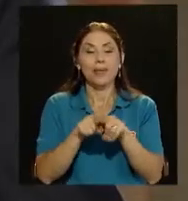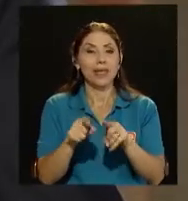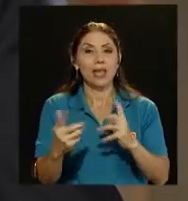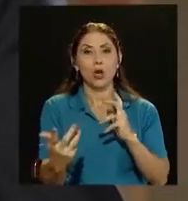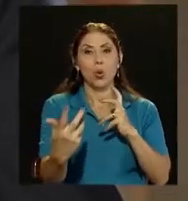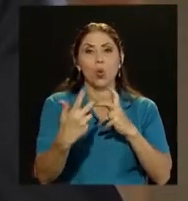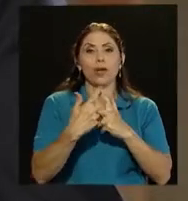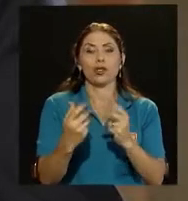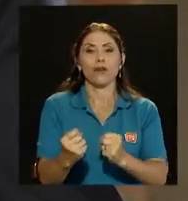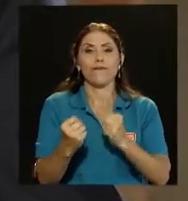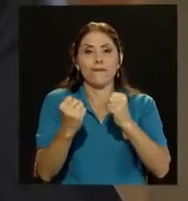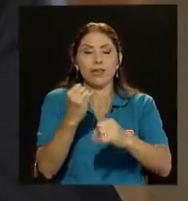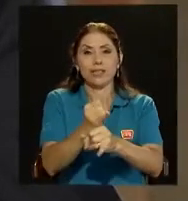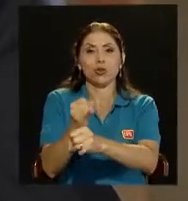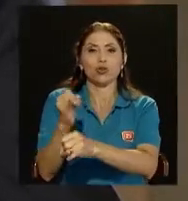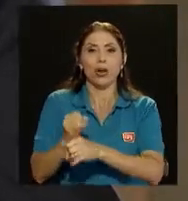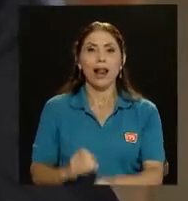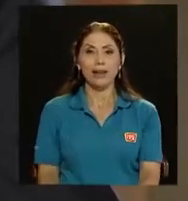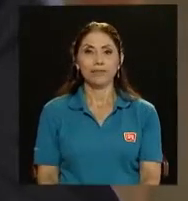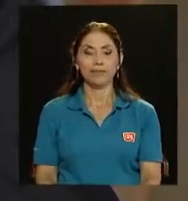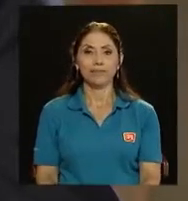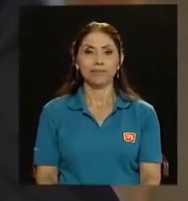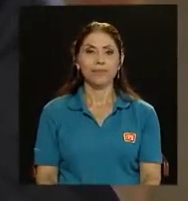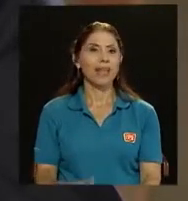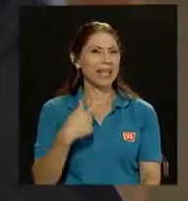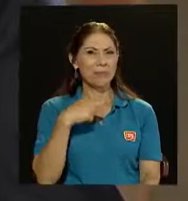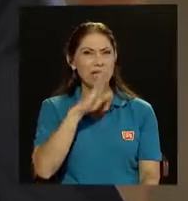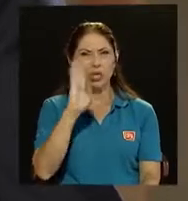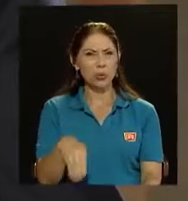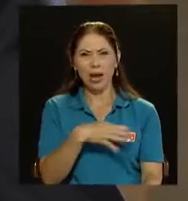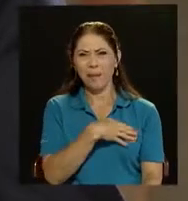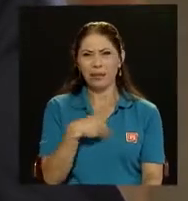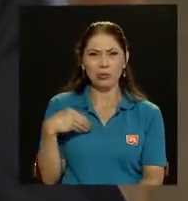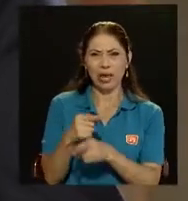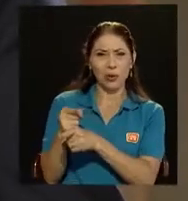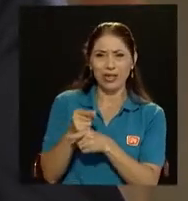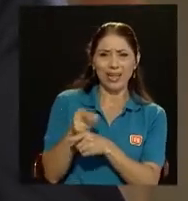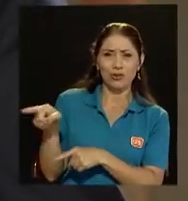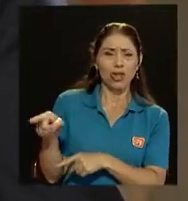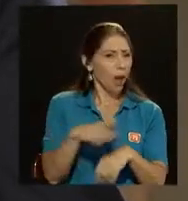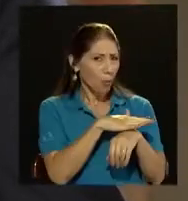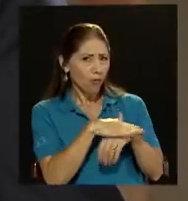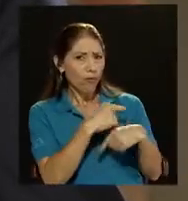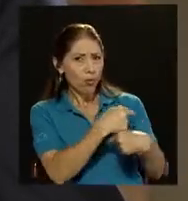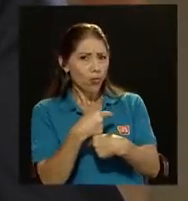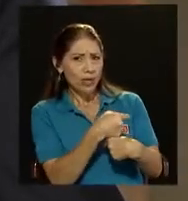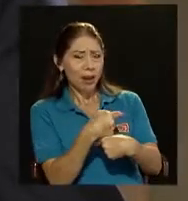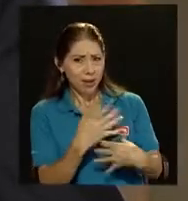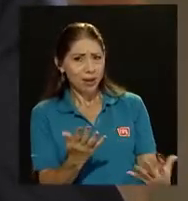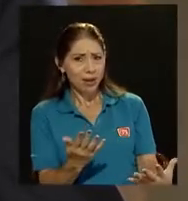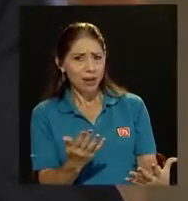que nunca me gusta de corregirle, don Juan. Por favor, hágalo. Pero creo que